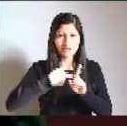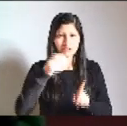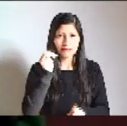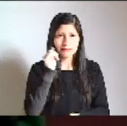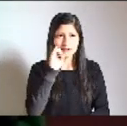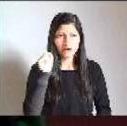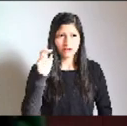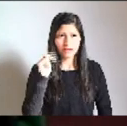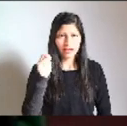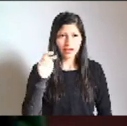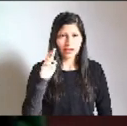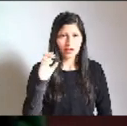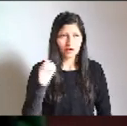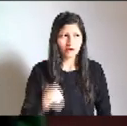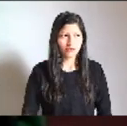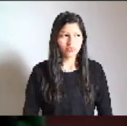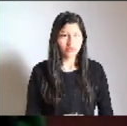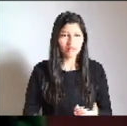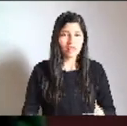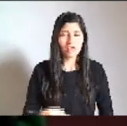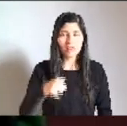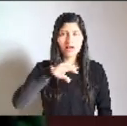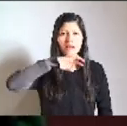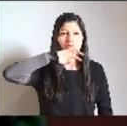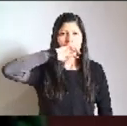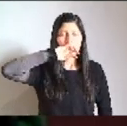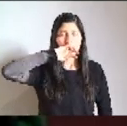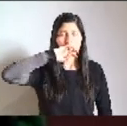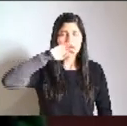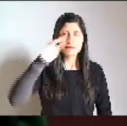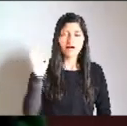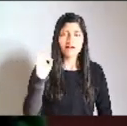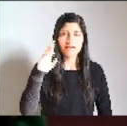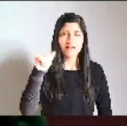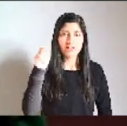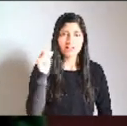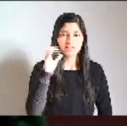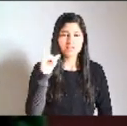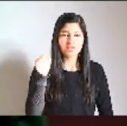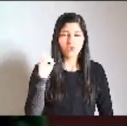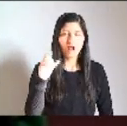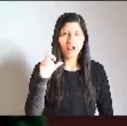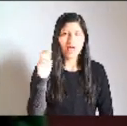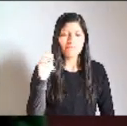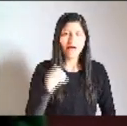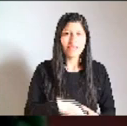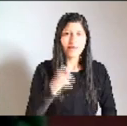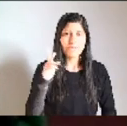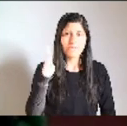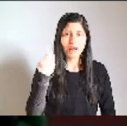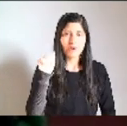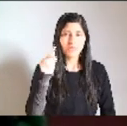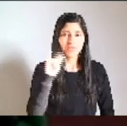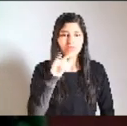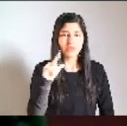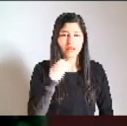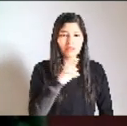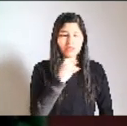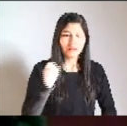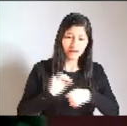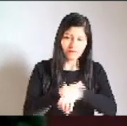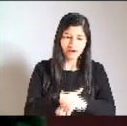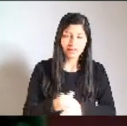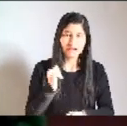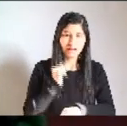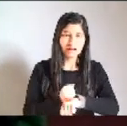misionero extraordinario que el Papa Francisco lo invocó con el lema Bautizados y enviados, la